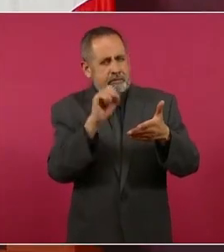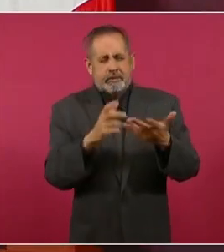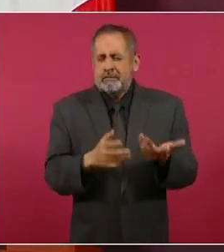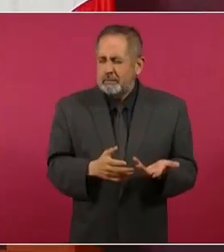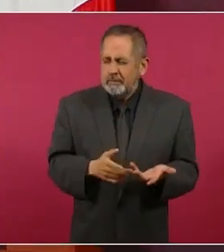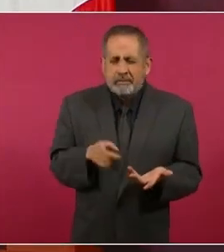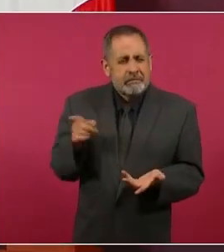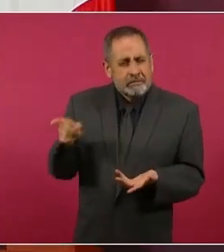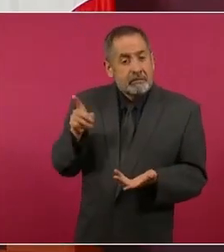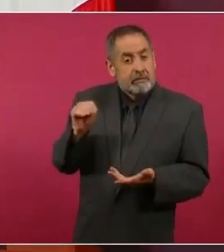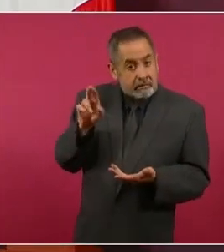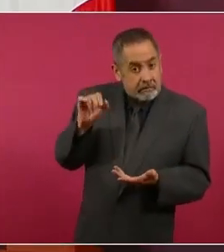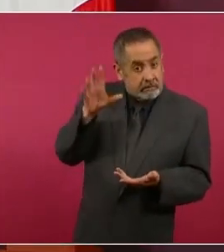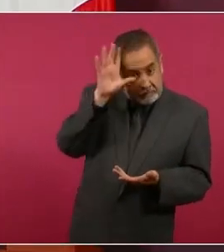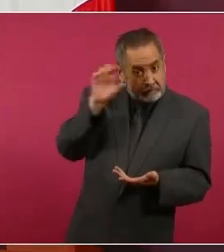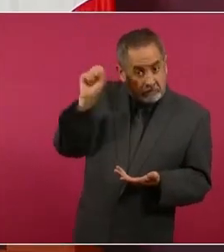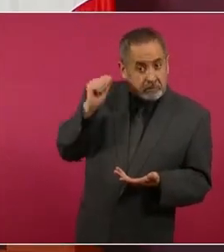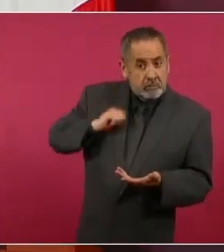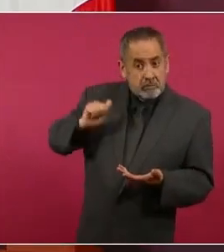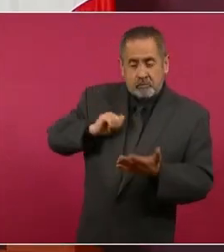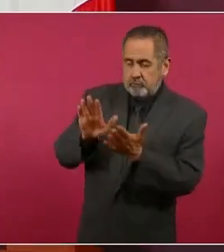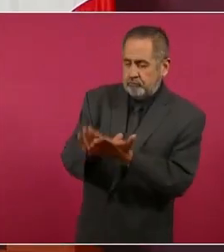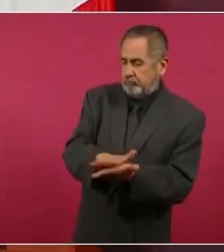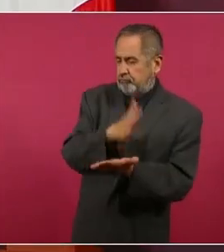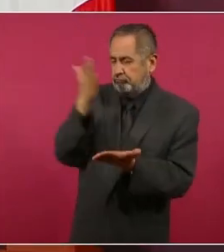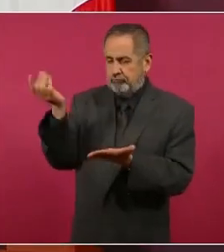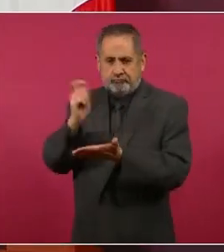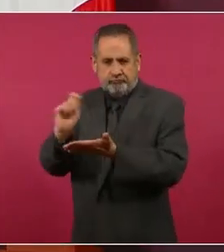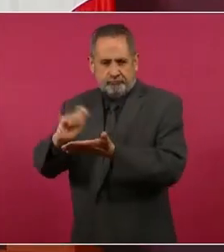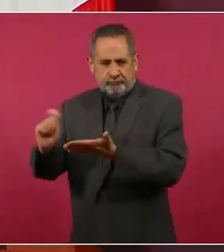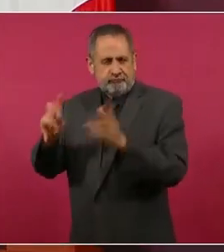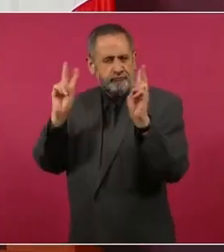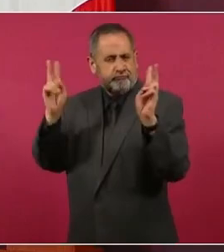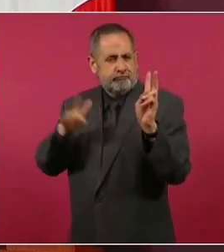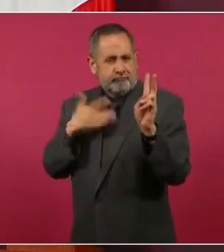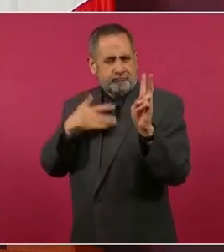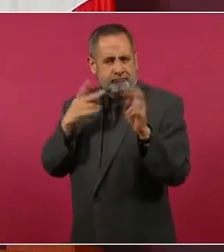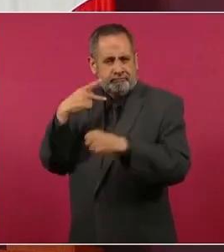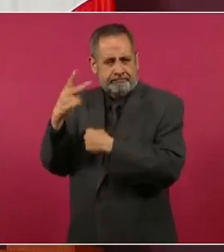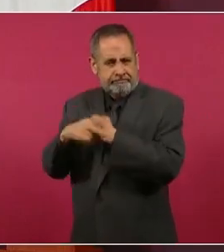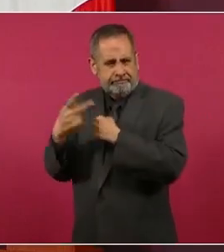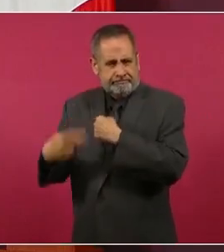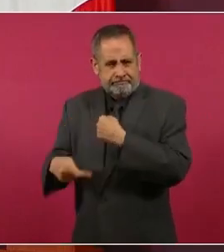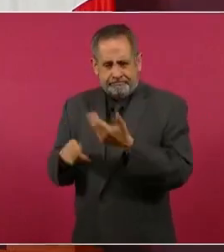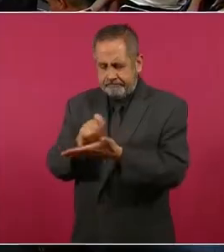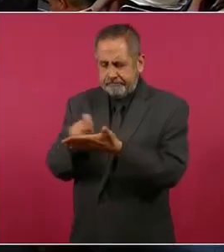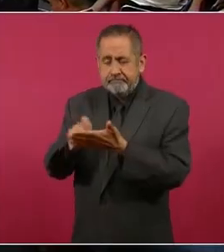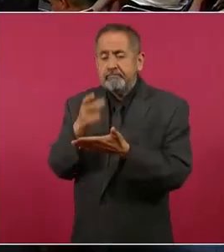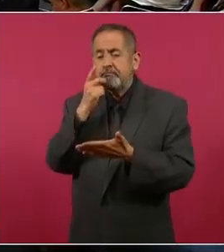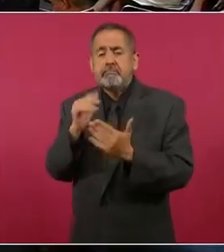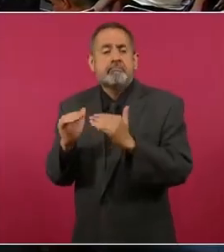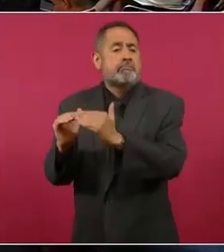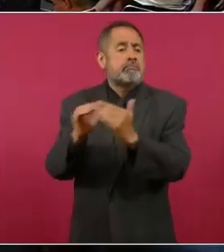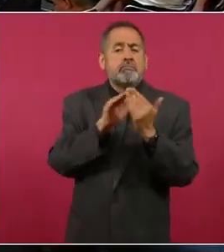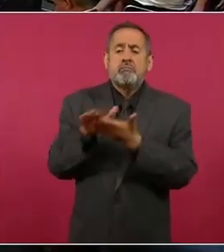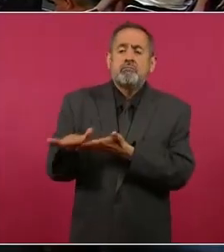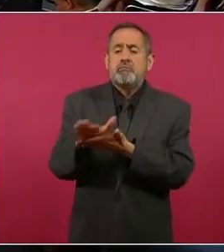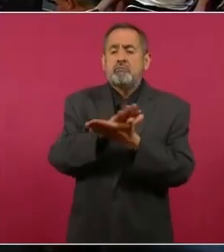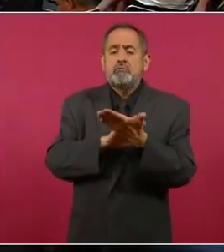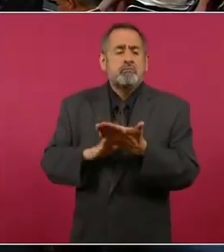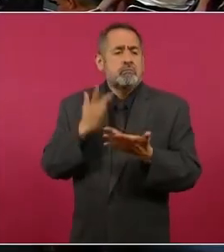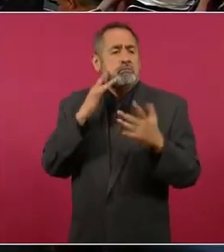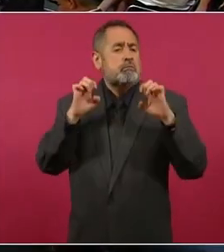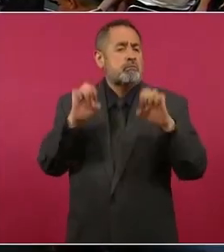Los sentimientos de la nación habló de eso, de la igualdad, que se moderara la indigencia y la opulencia.